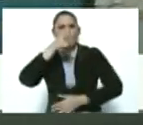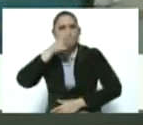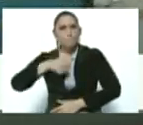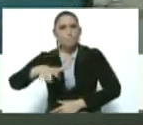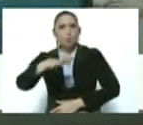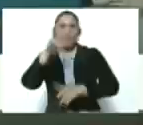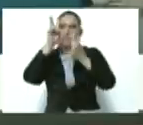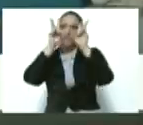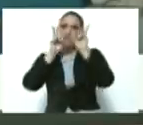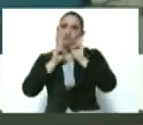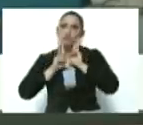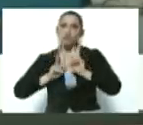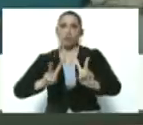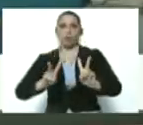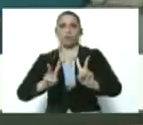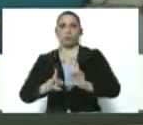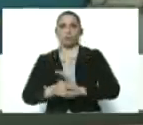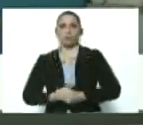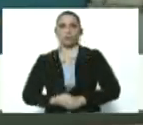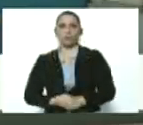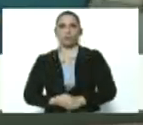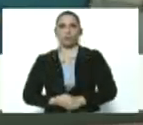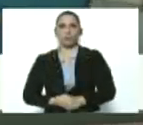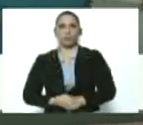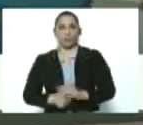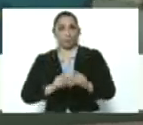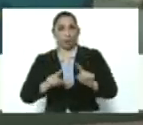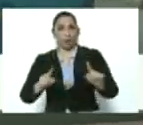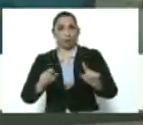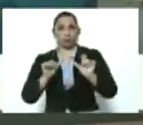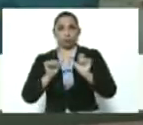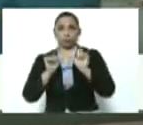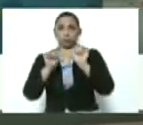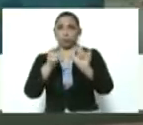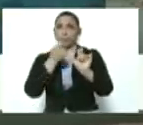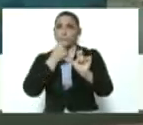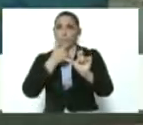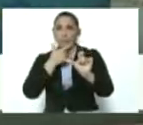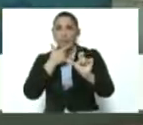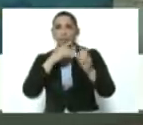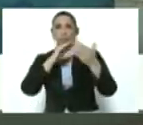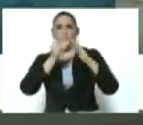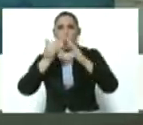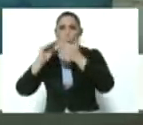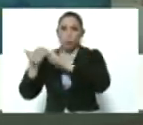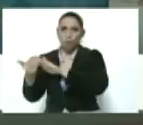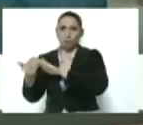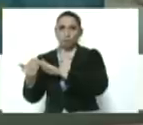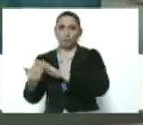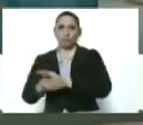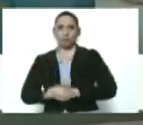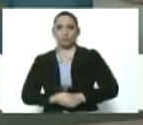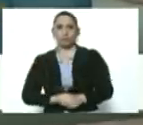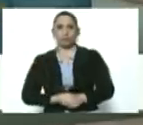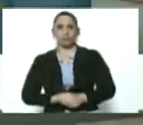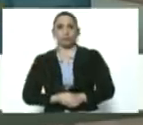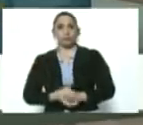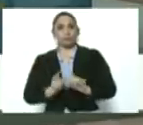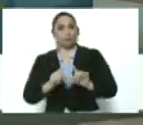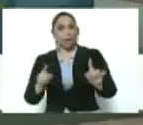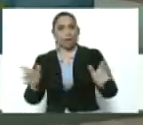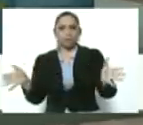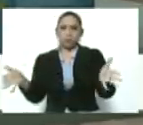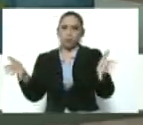limpios y desinfectados para mantener bella la comunidad para mantener